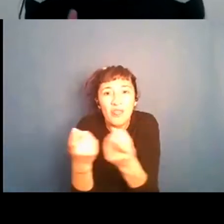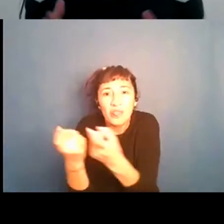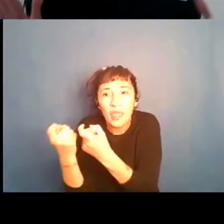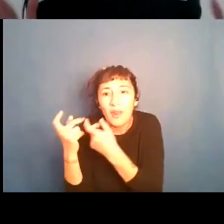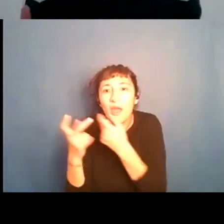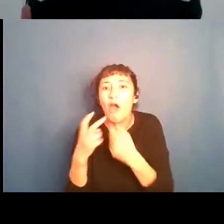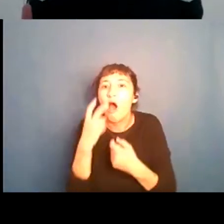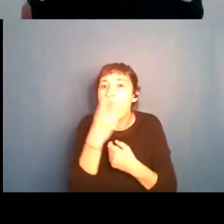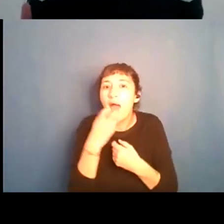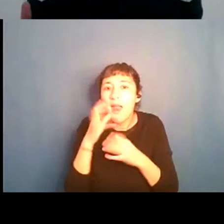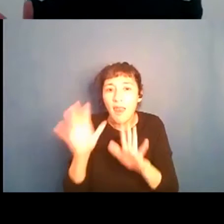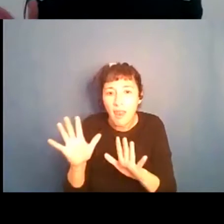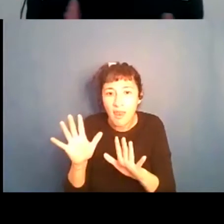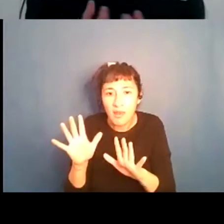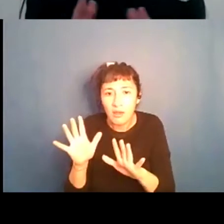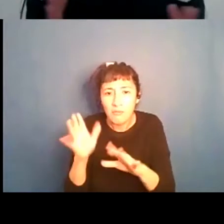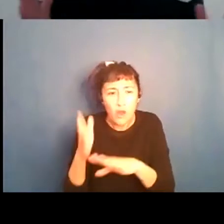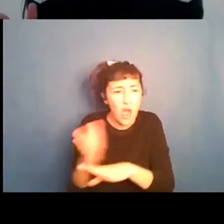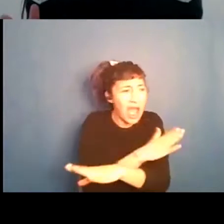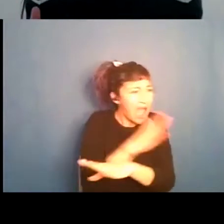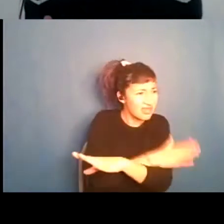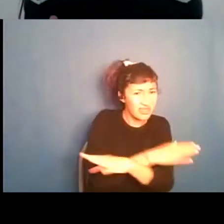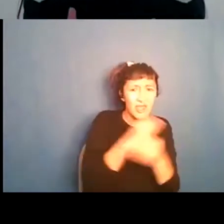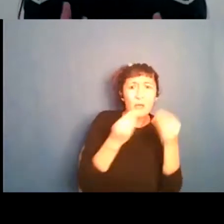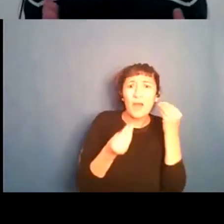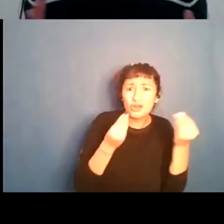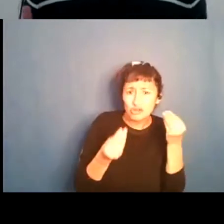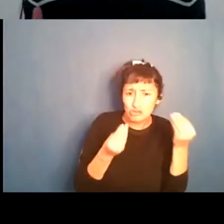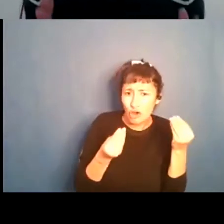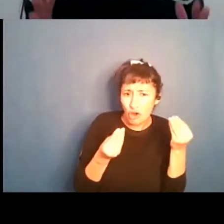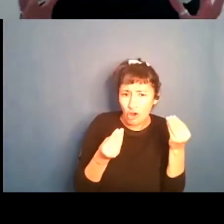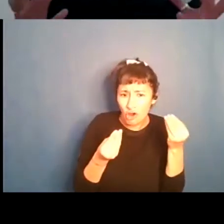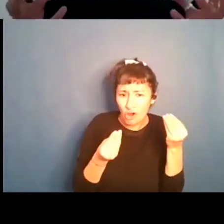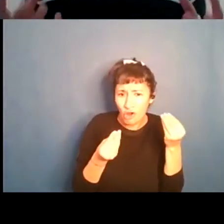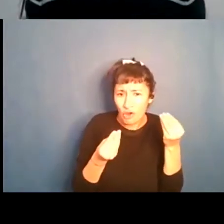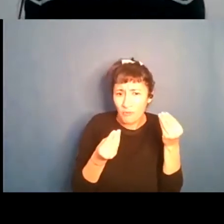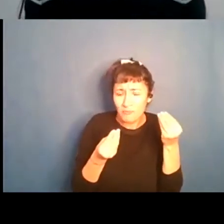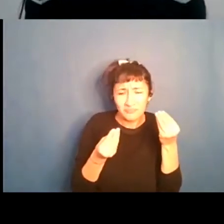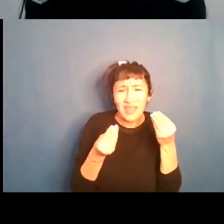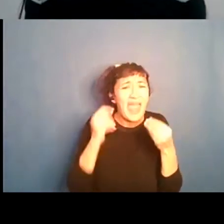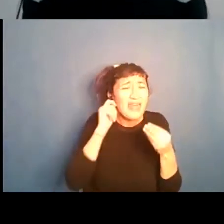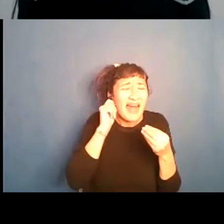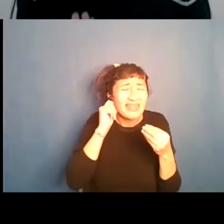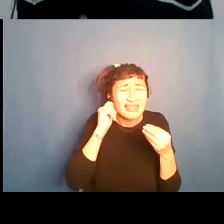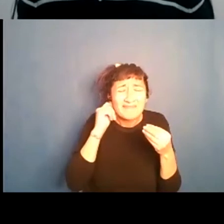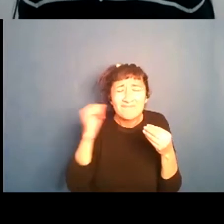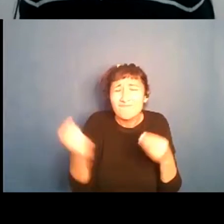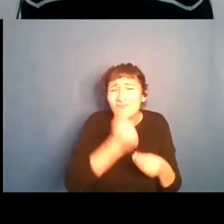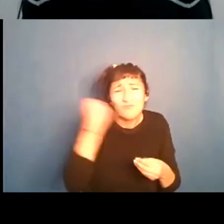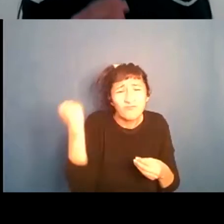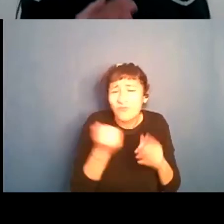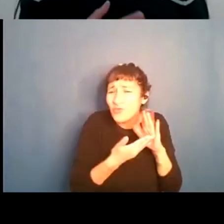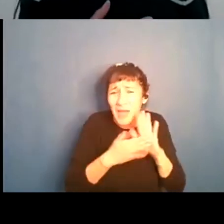qué pasó durante las primeras etapas? Que las primeras etapas son las primordiales, las fundamentales. Y